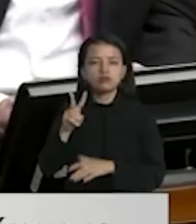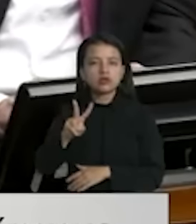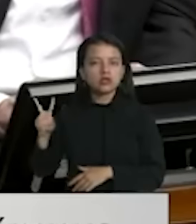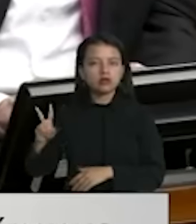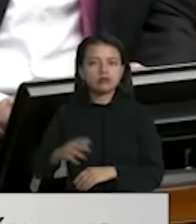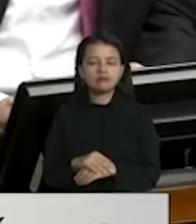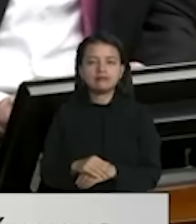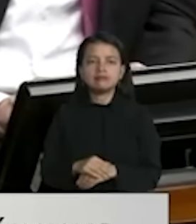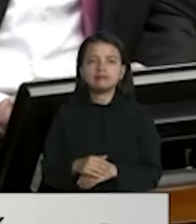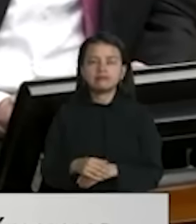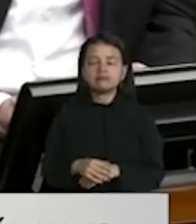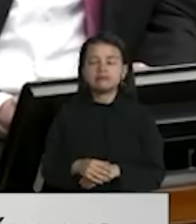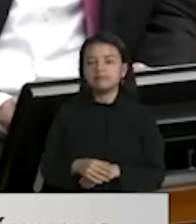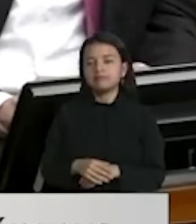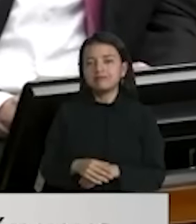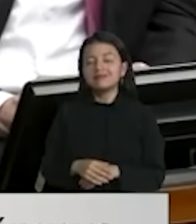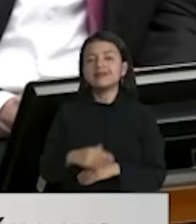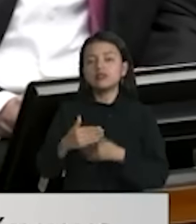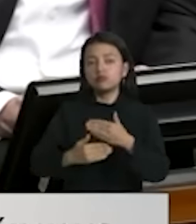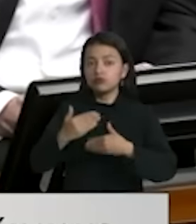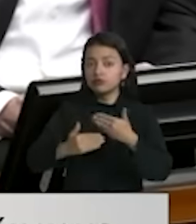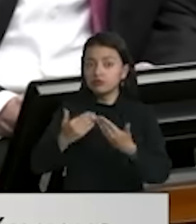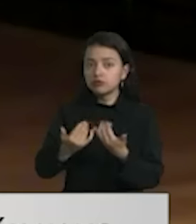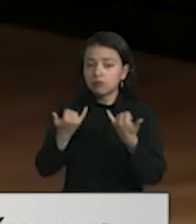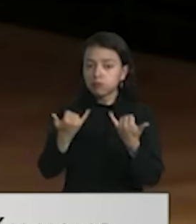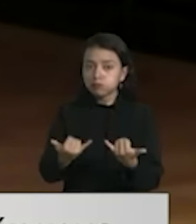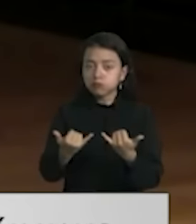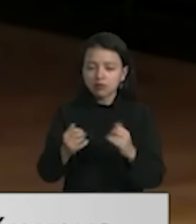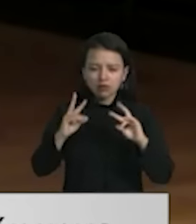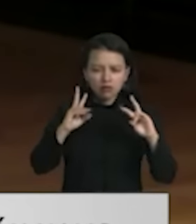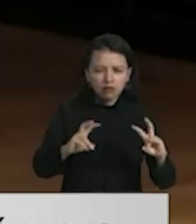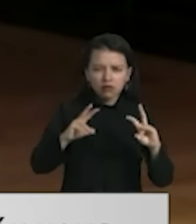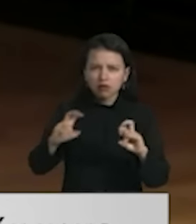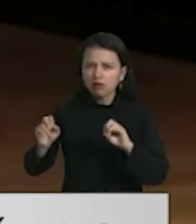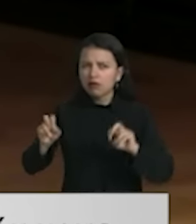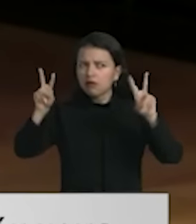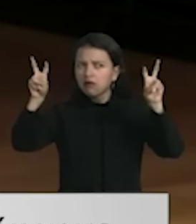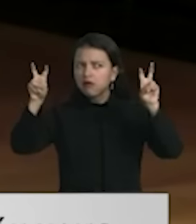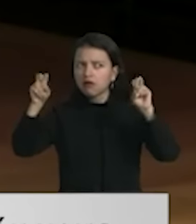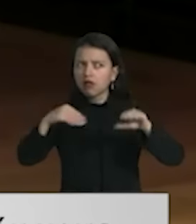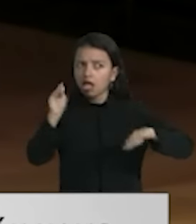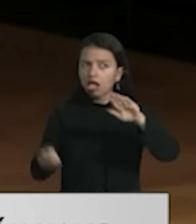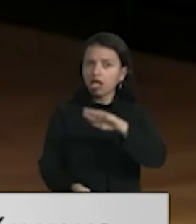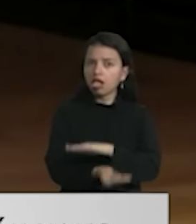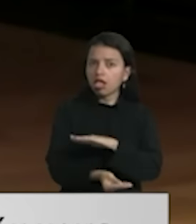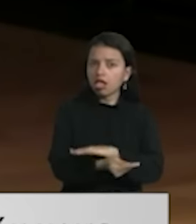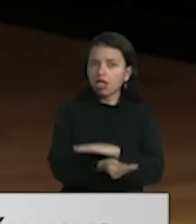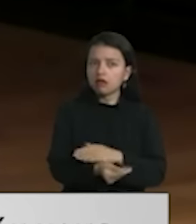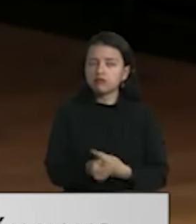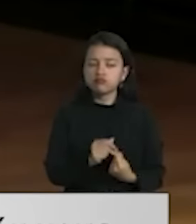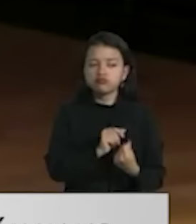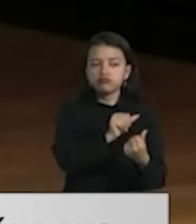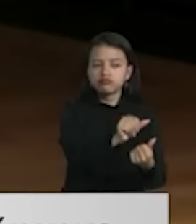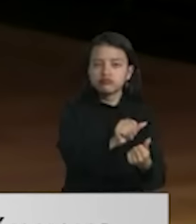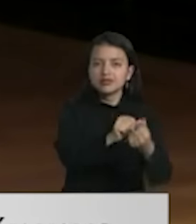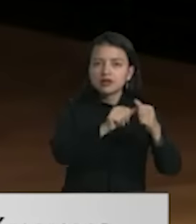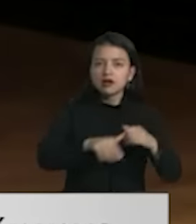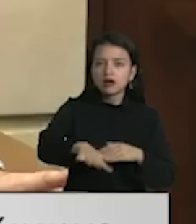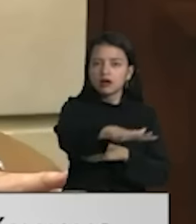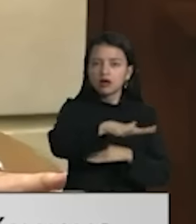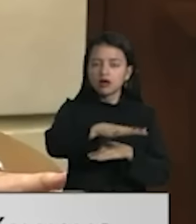eligió el actual Congreso. En este proceso se indagan supuestos ofrecimientos consistentes en inversiones en la región